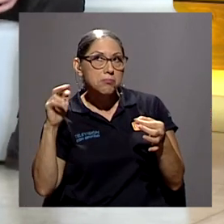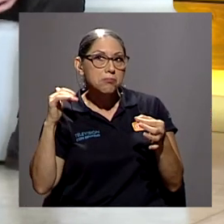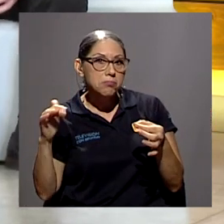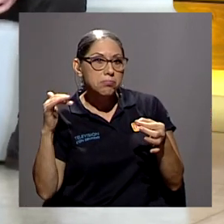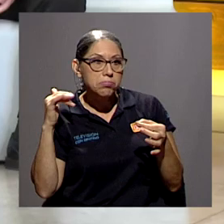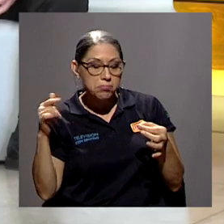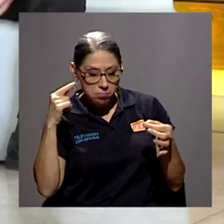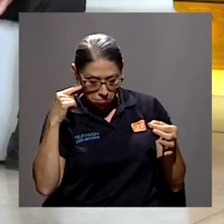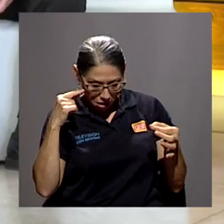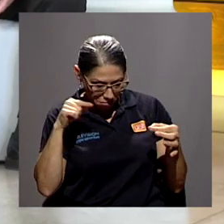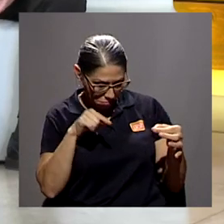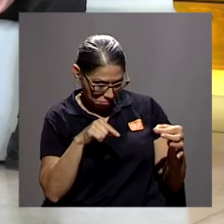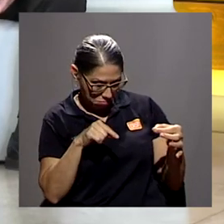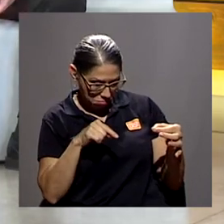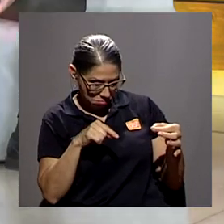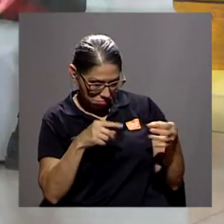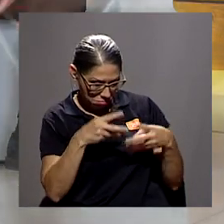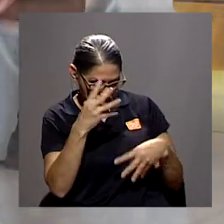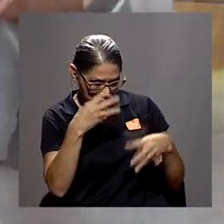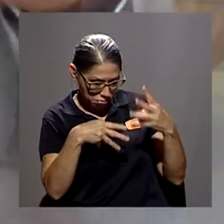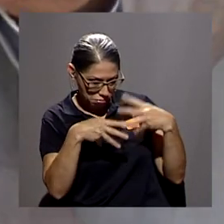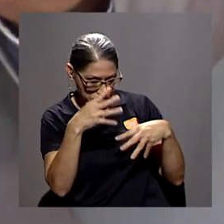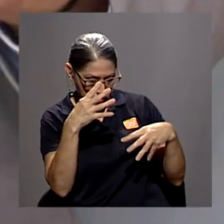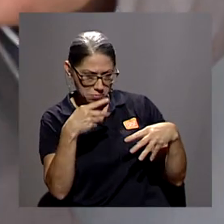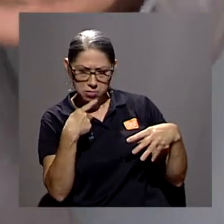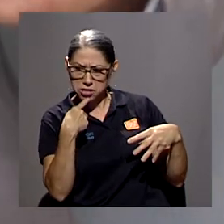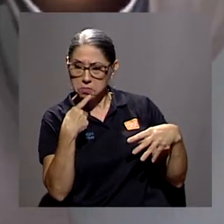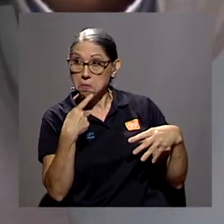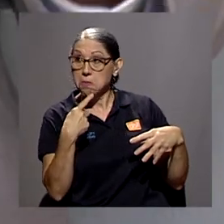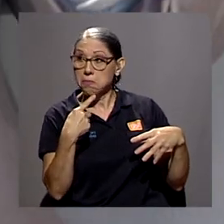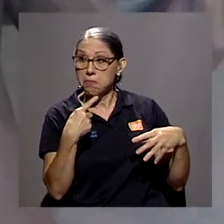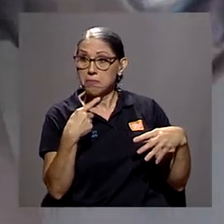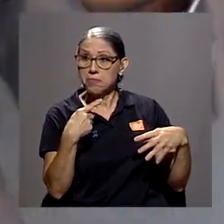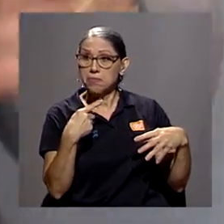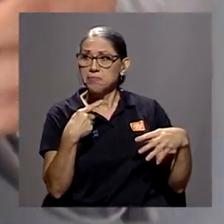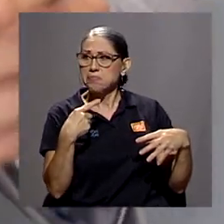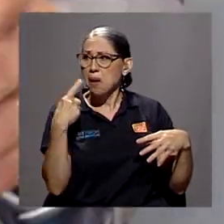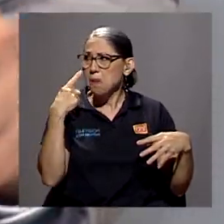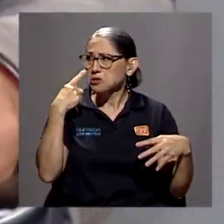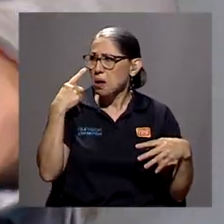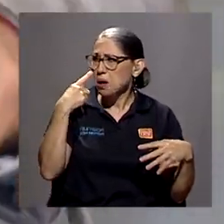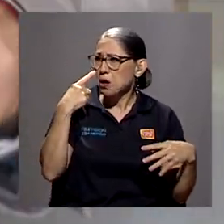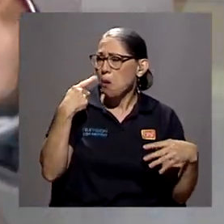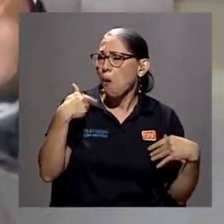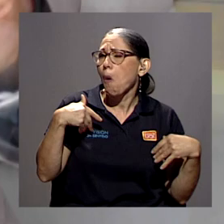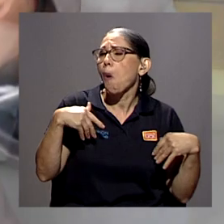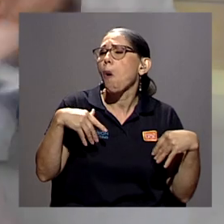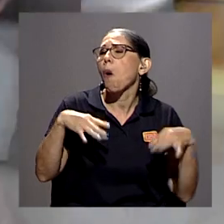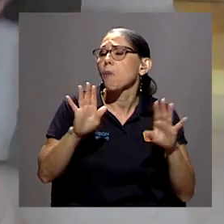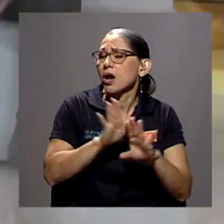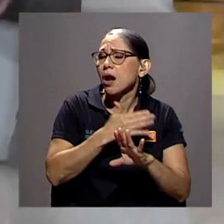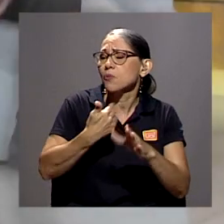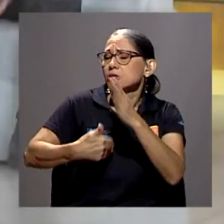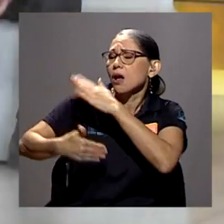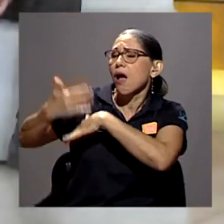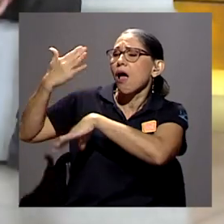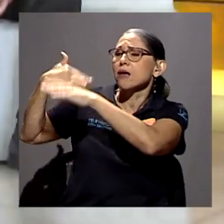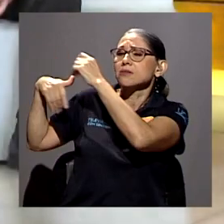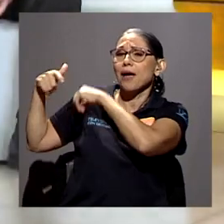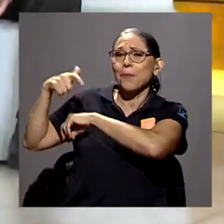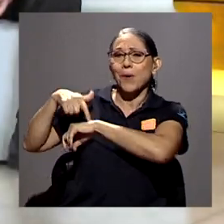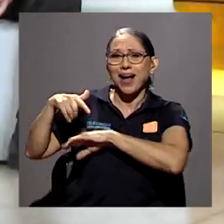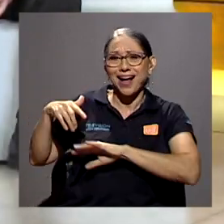y de inmediato dice vamos a ver cómo era la música en esa época no ósea